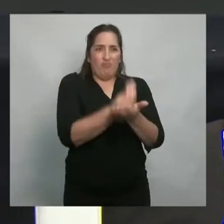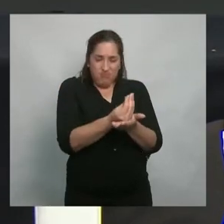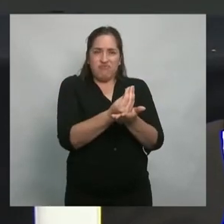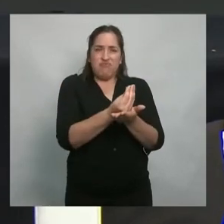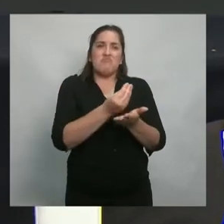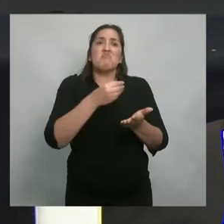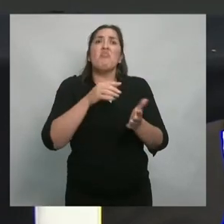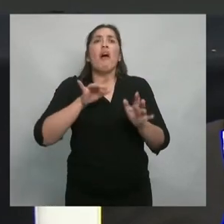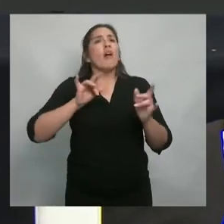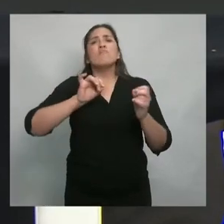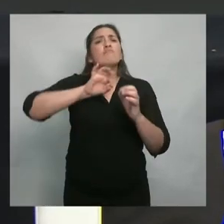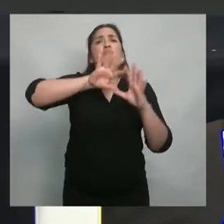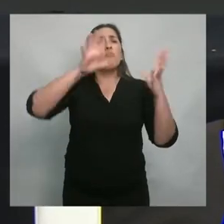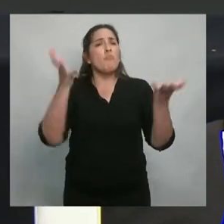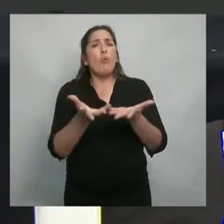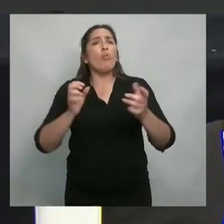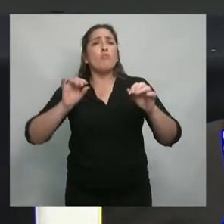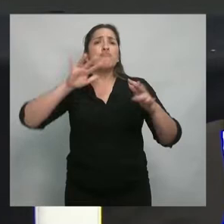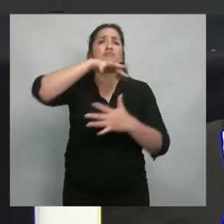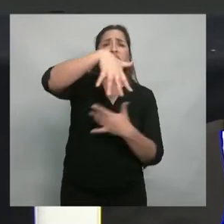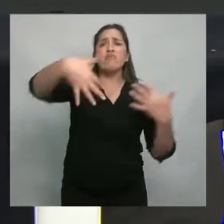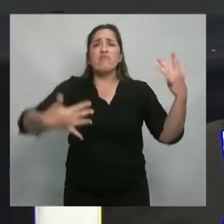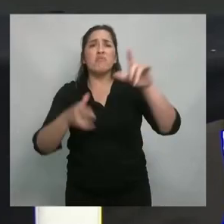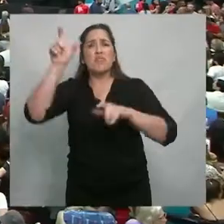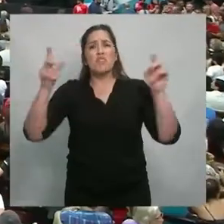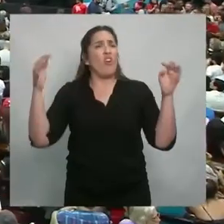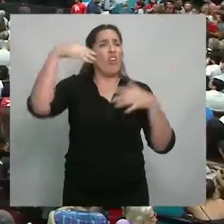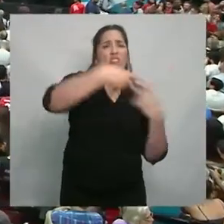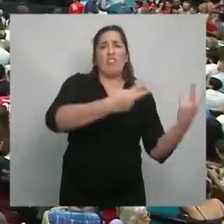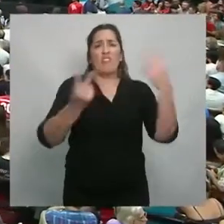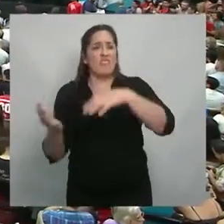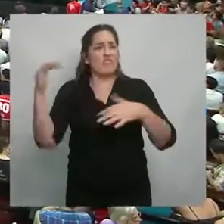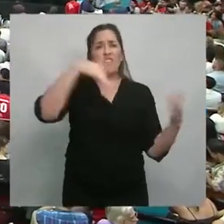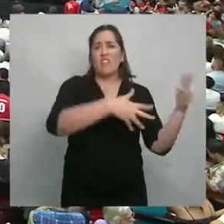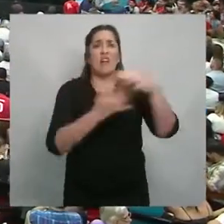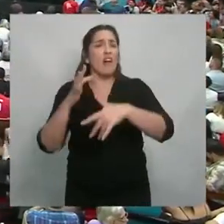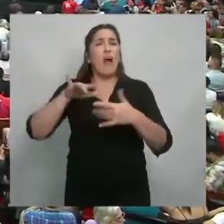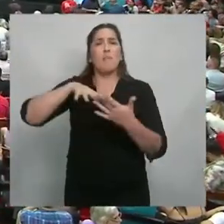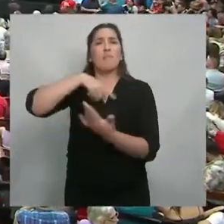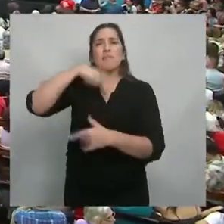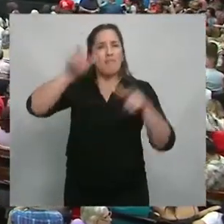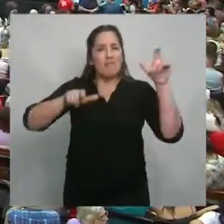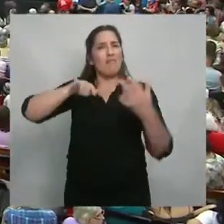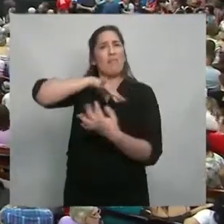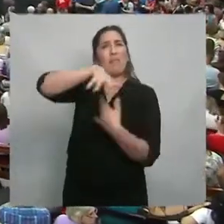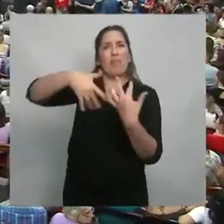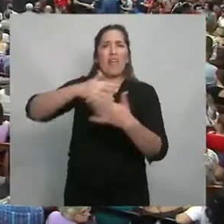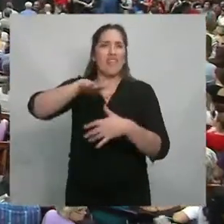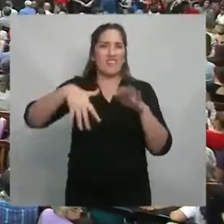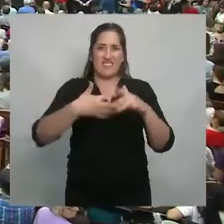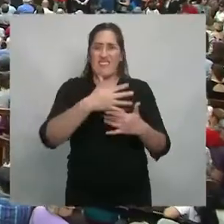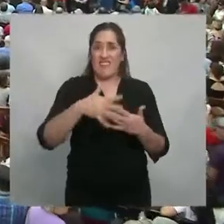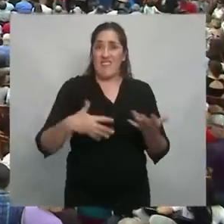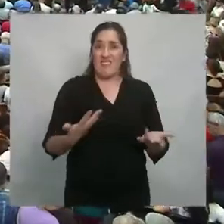su movilidad y sus mezclas. Se ha podido seguir el rastro de extensas migraciones